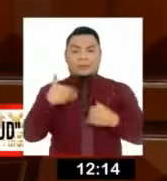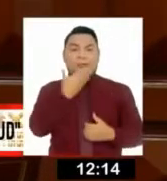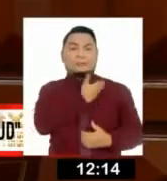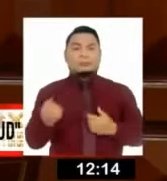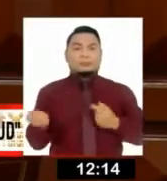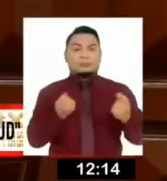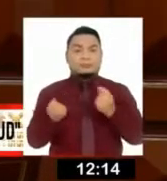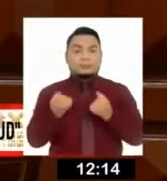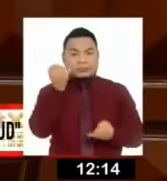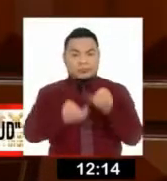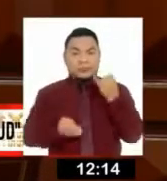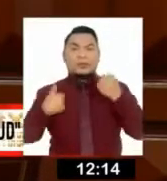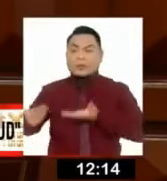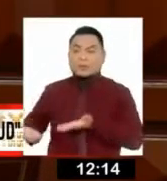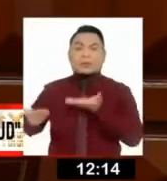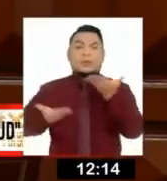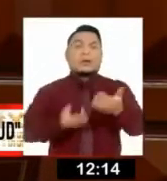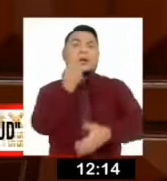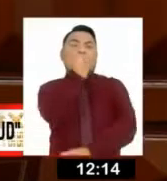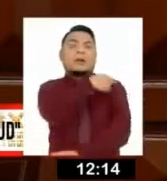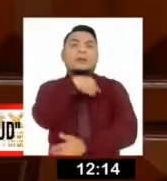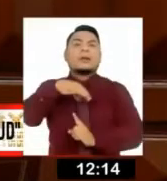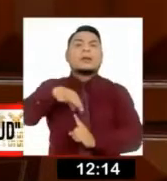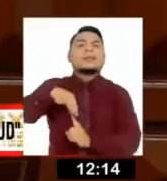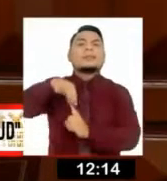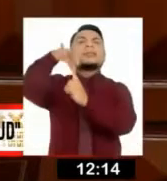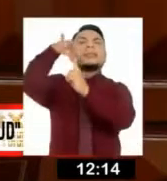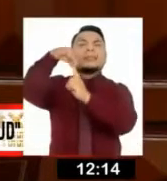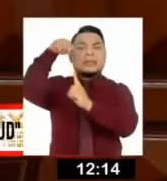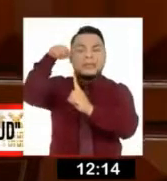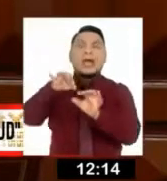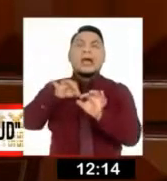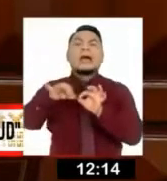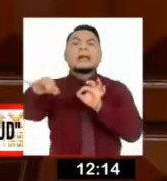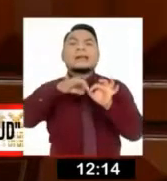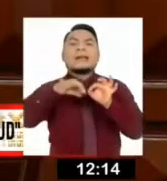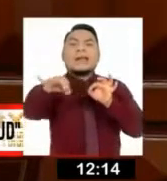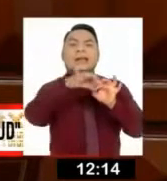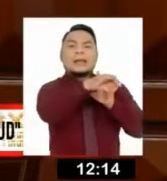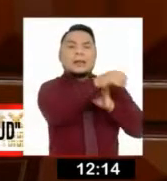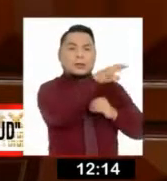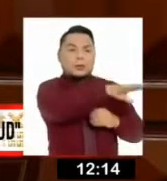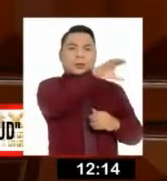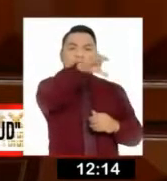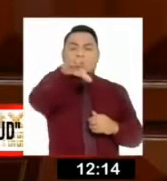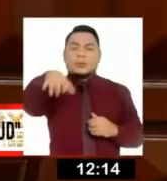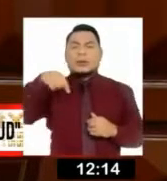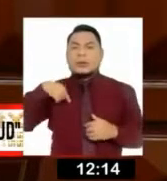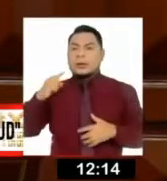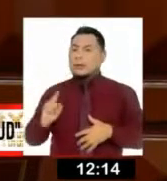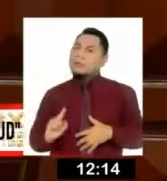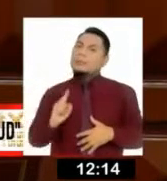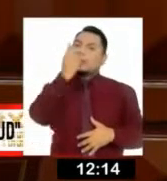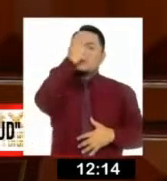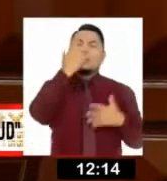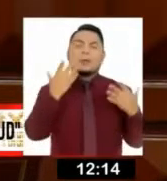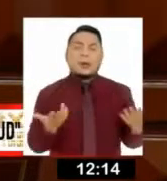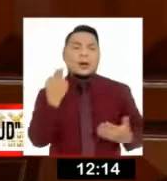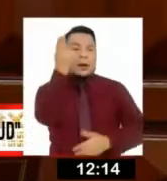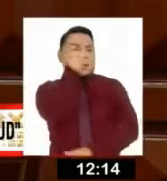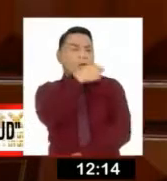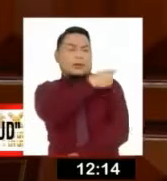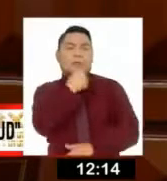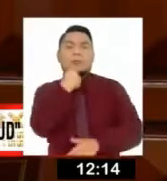mandato, entregaré hospitales especializados por región, entre los cuales priorizaremos